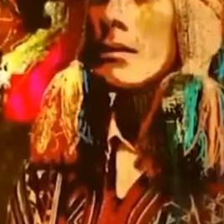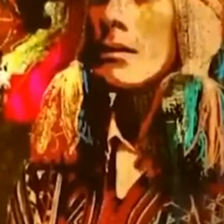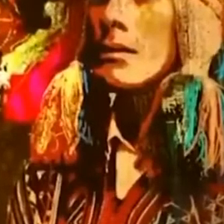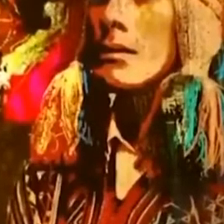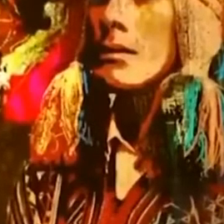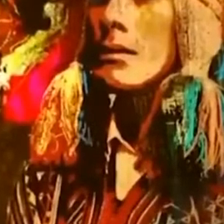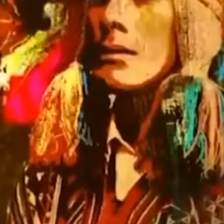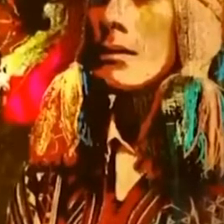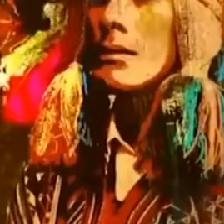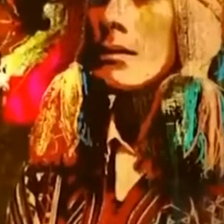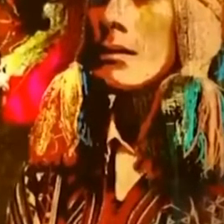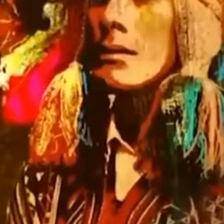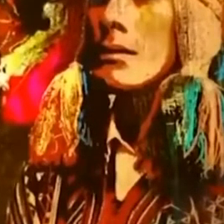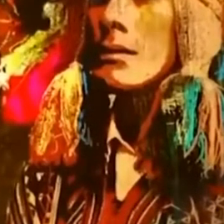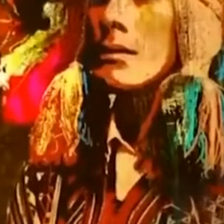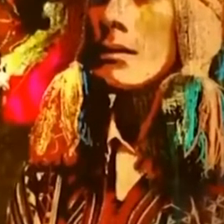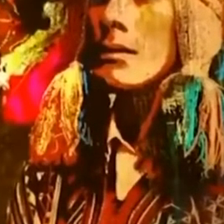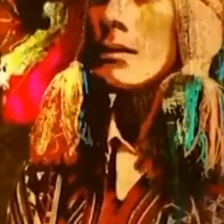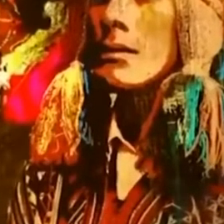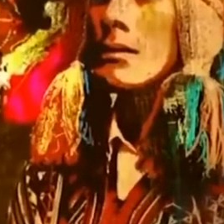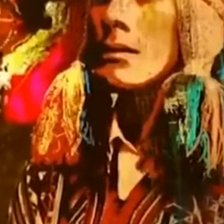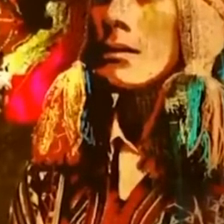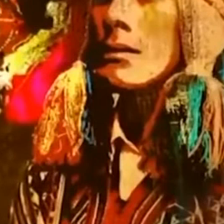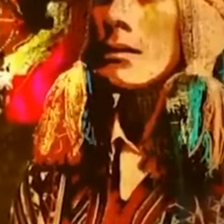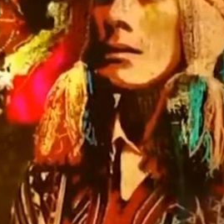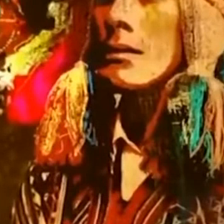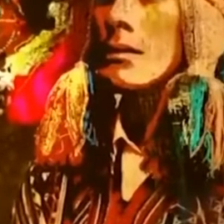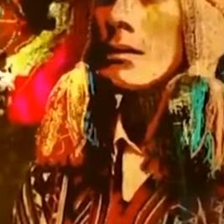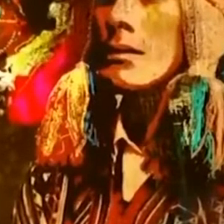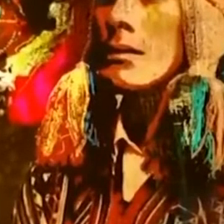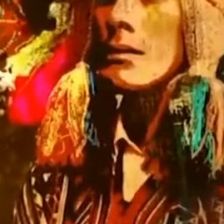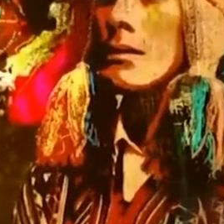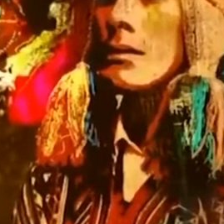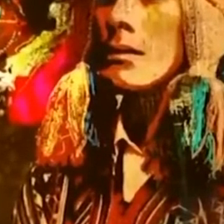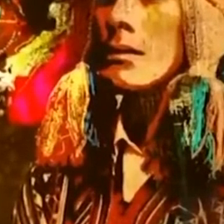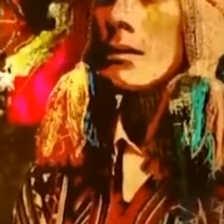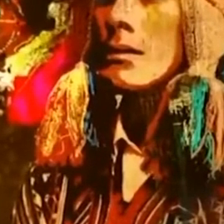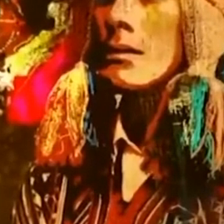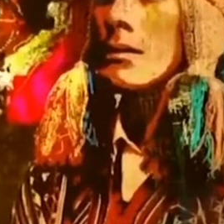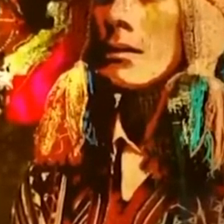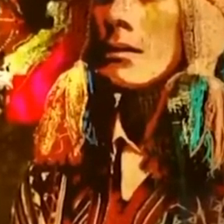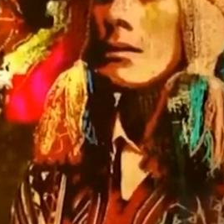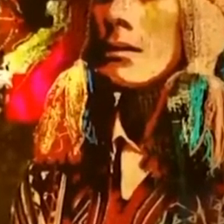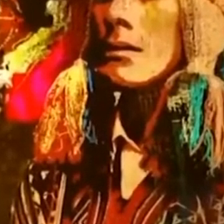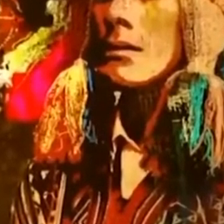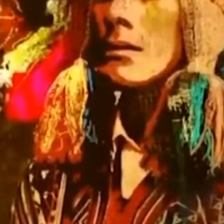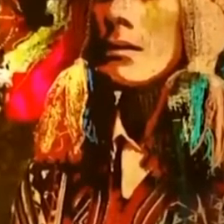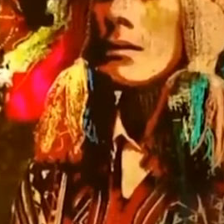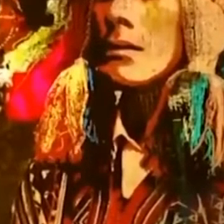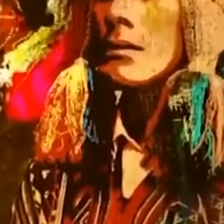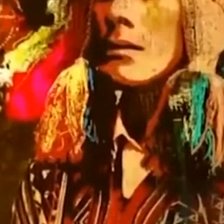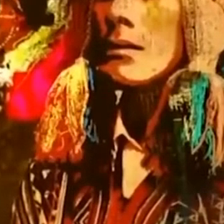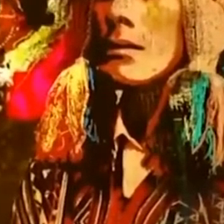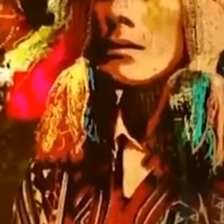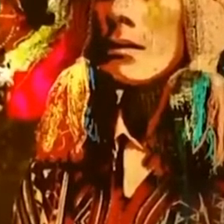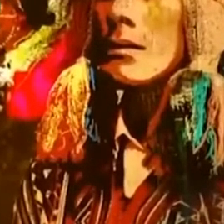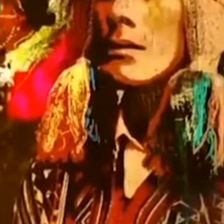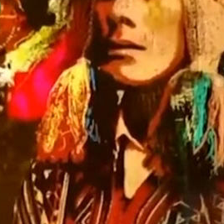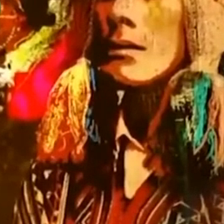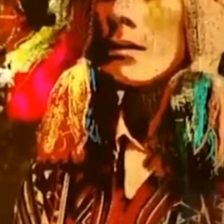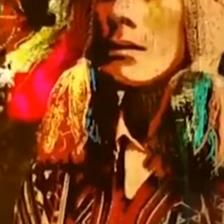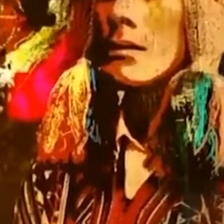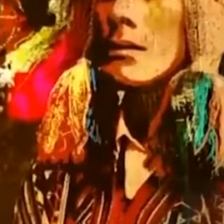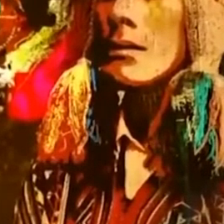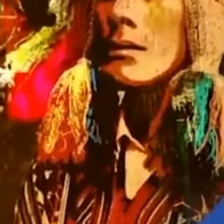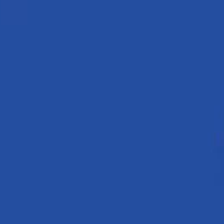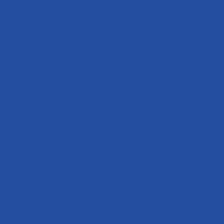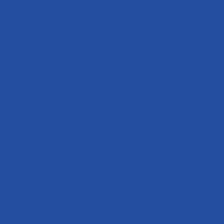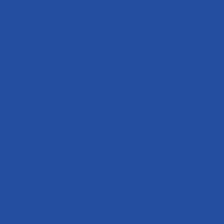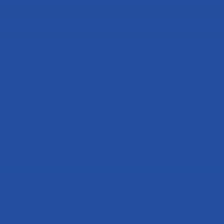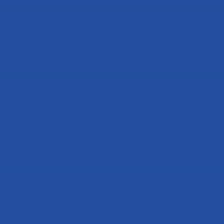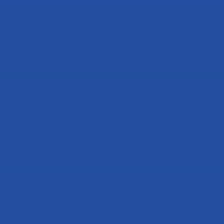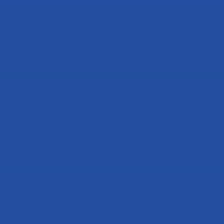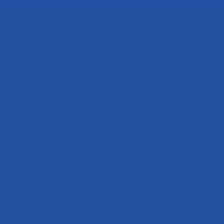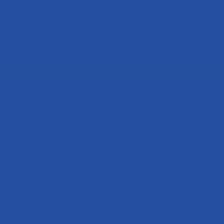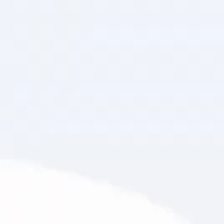Volvemos con los Shipibo-Conibos y con algunas lenguas que se encuentran en peligro de extinción.